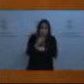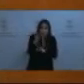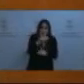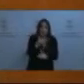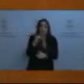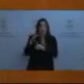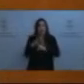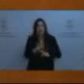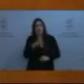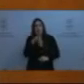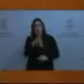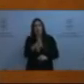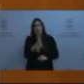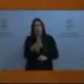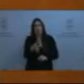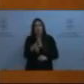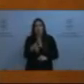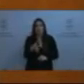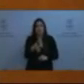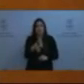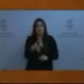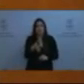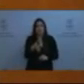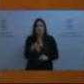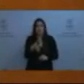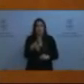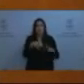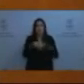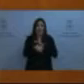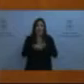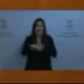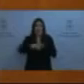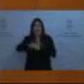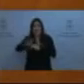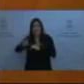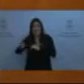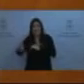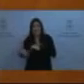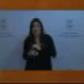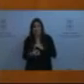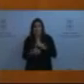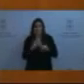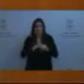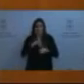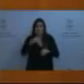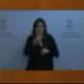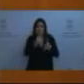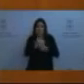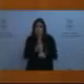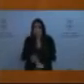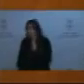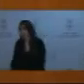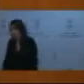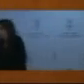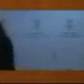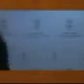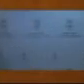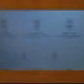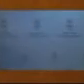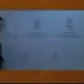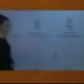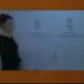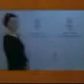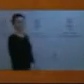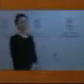vista de la mayor burocracia para esos vecinos. Y es verdad que ha dicho usted que los responsables